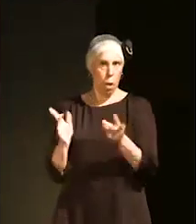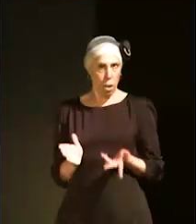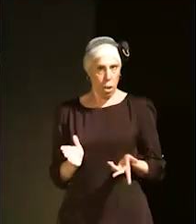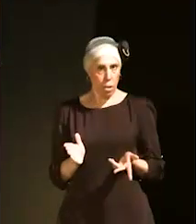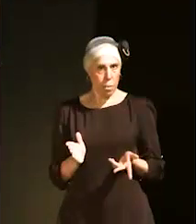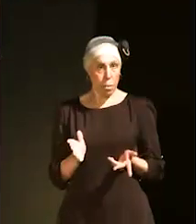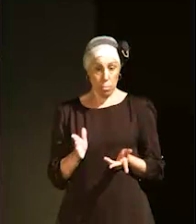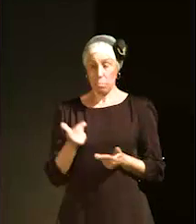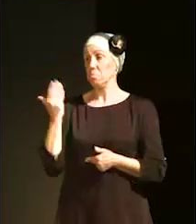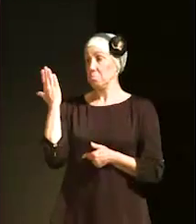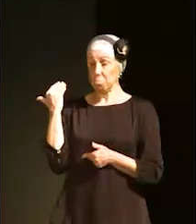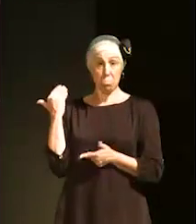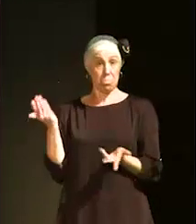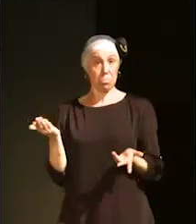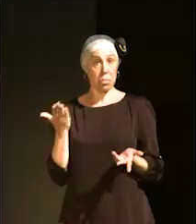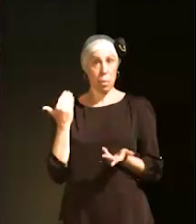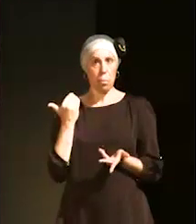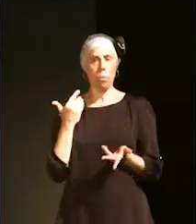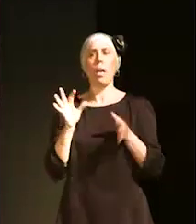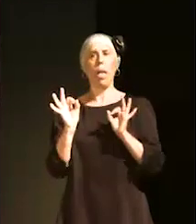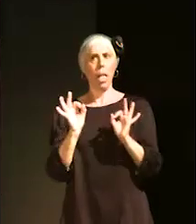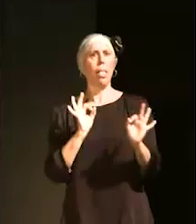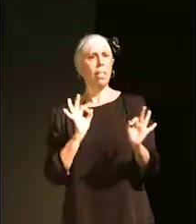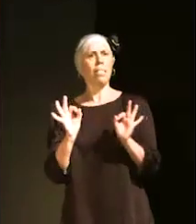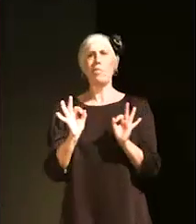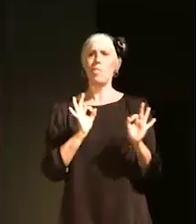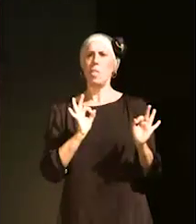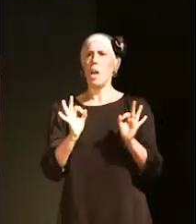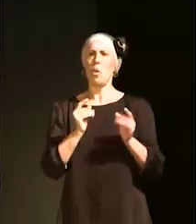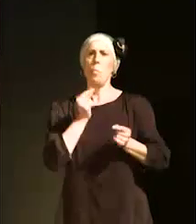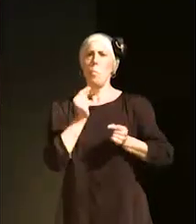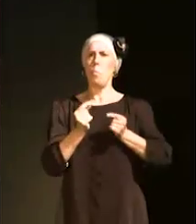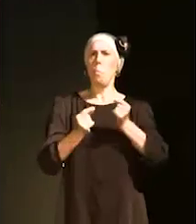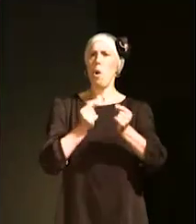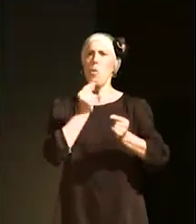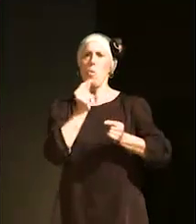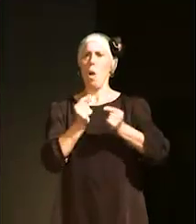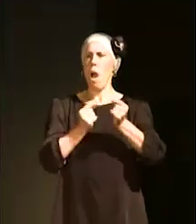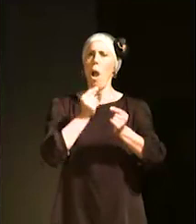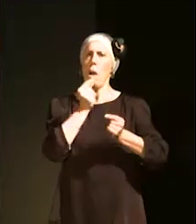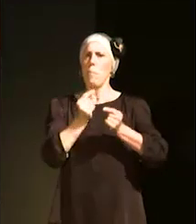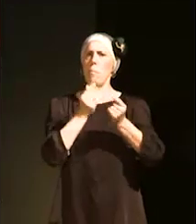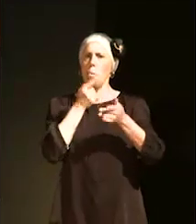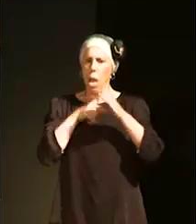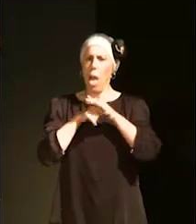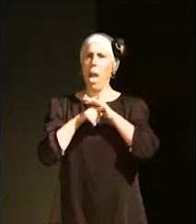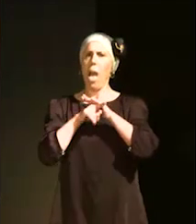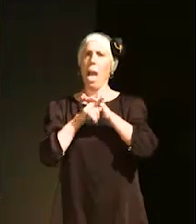en los últimos años el teatro va apareciendo como una herramienta de sanación